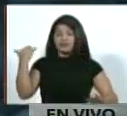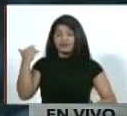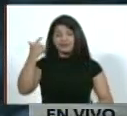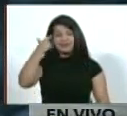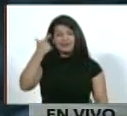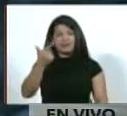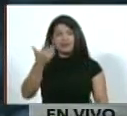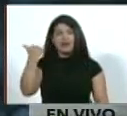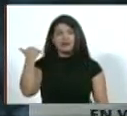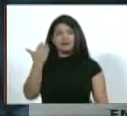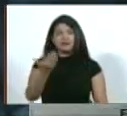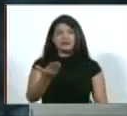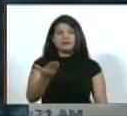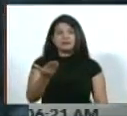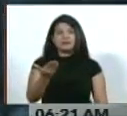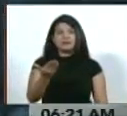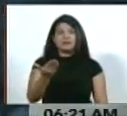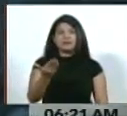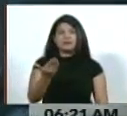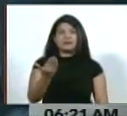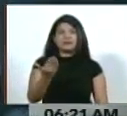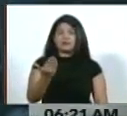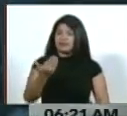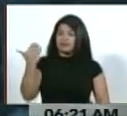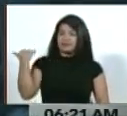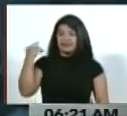1810, no fue sino